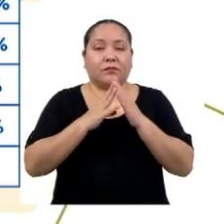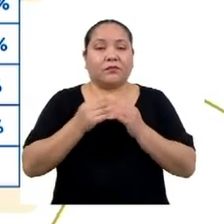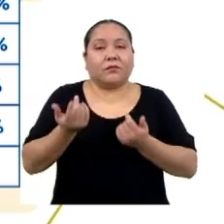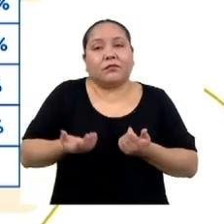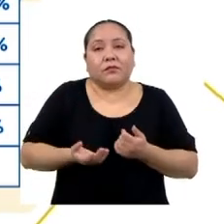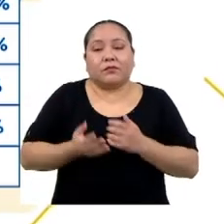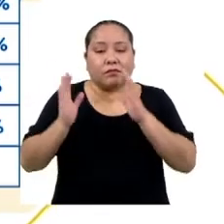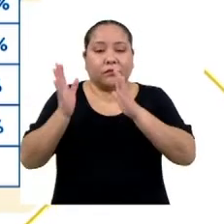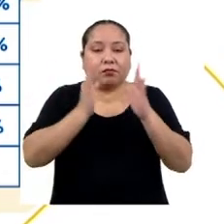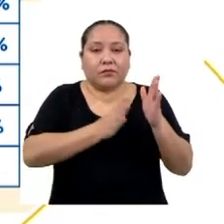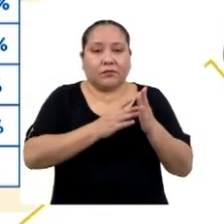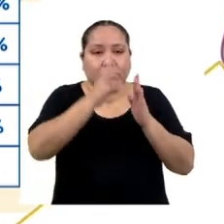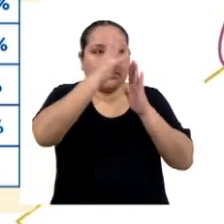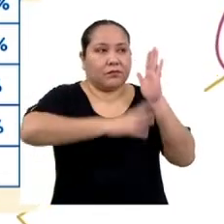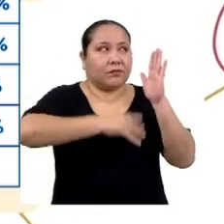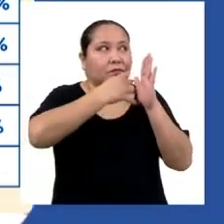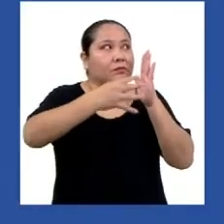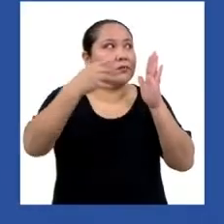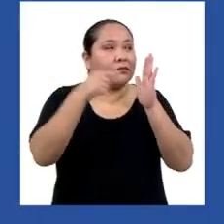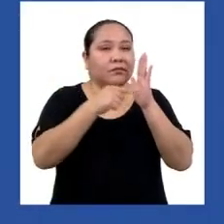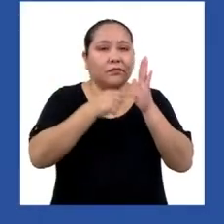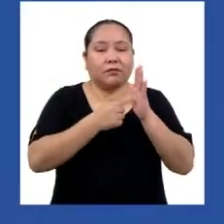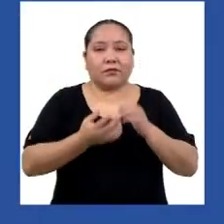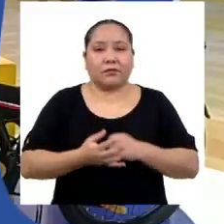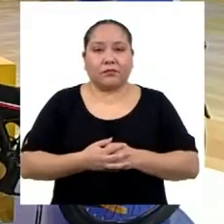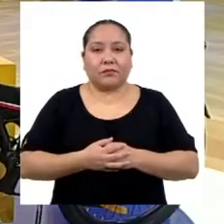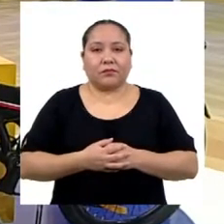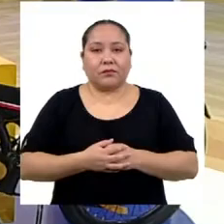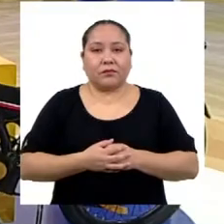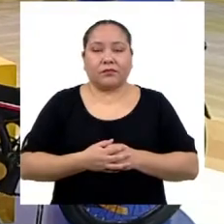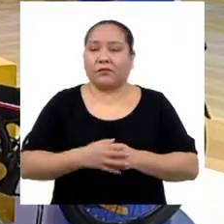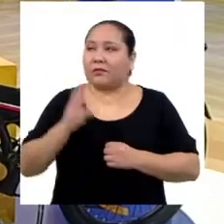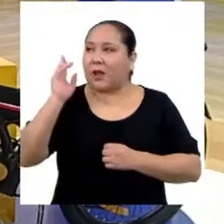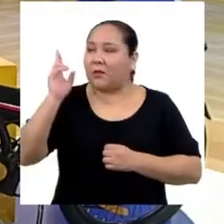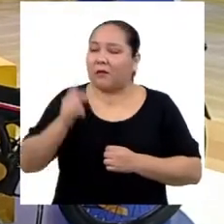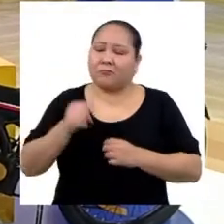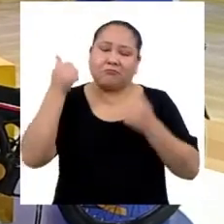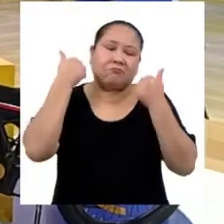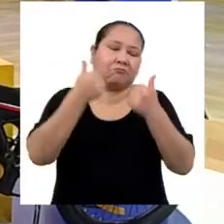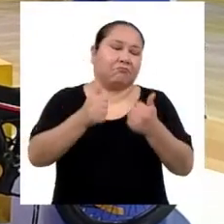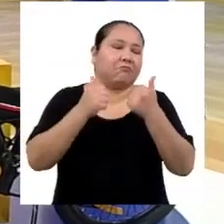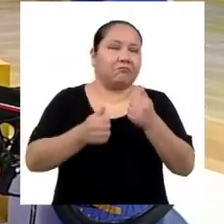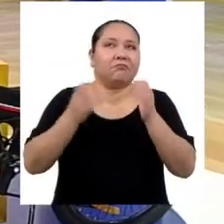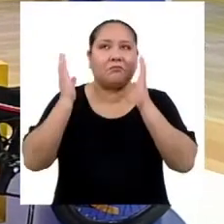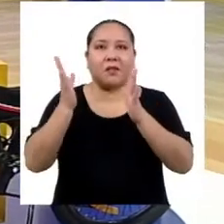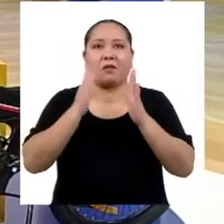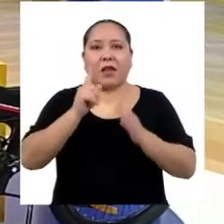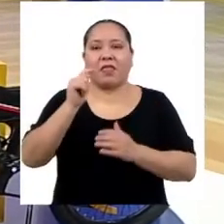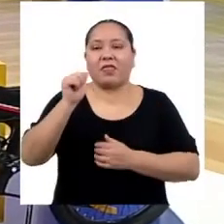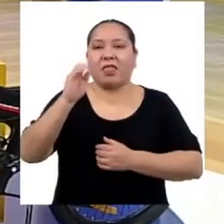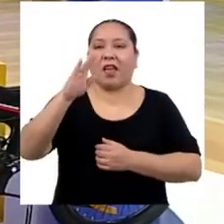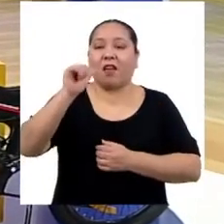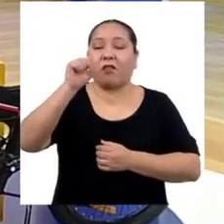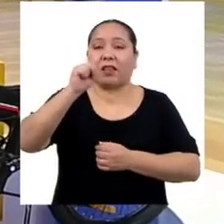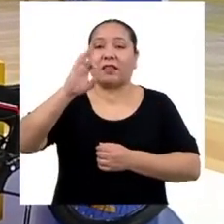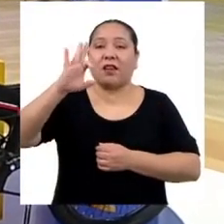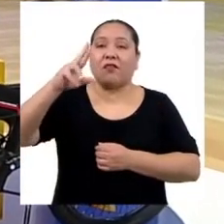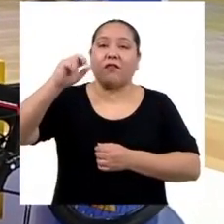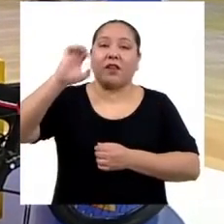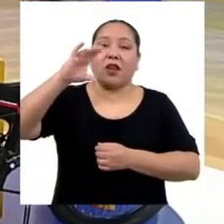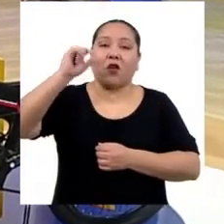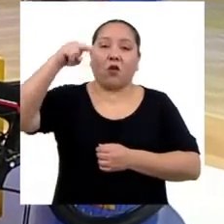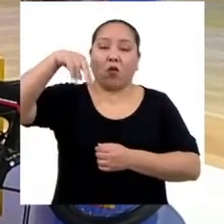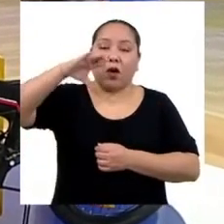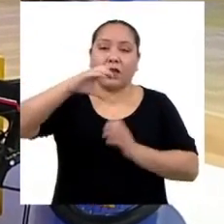con la elaboración de las tablas de frecuencia. Profe, ha sido lo máximo elaborar nuestra tabla de frecuencias,